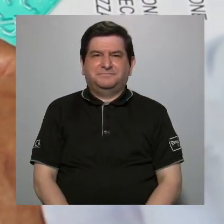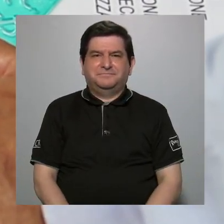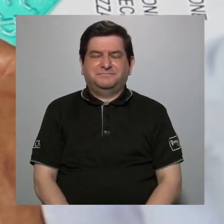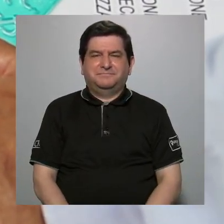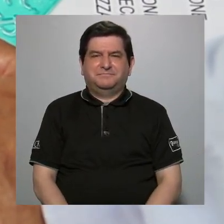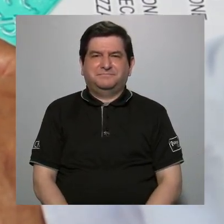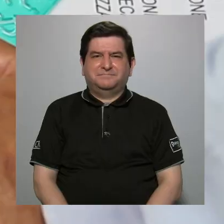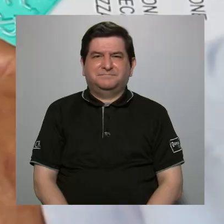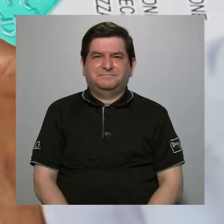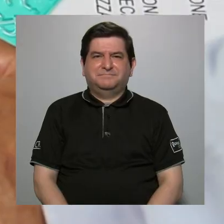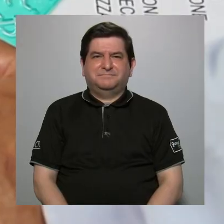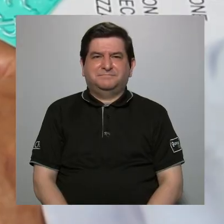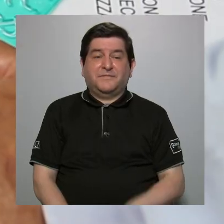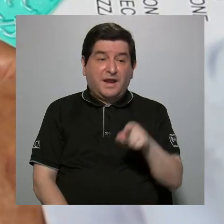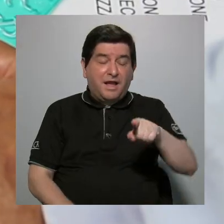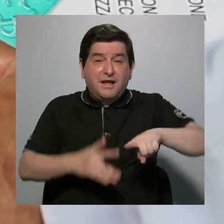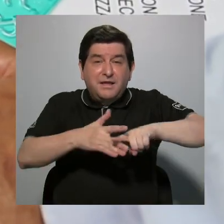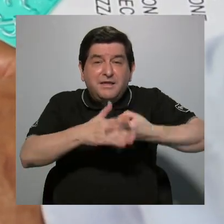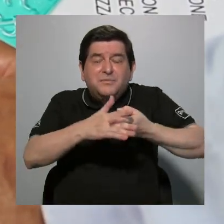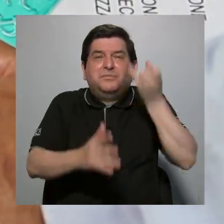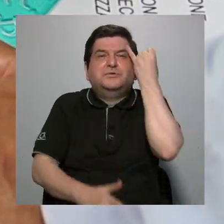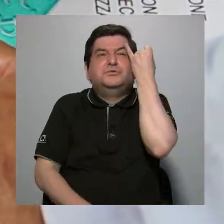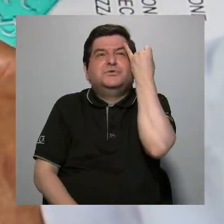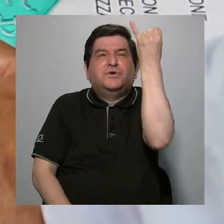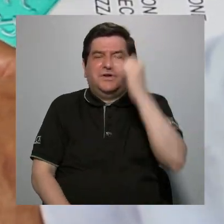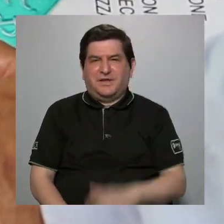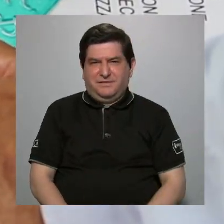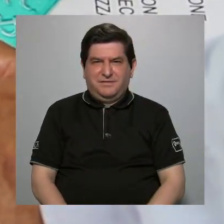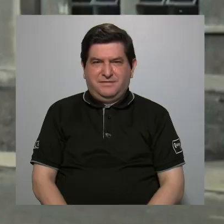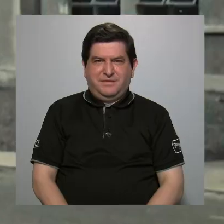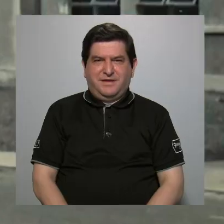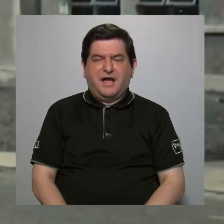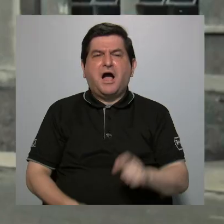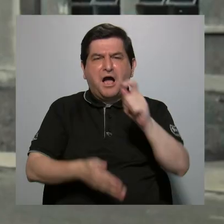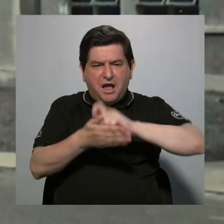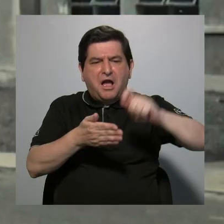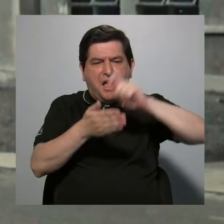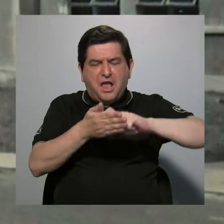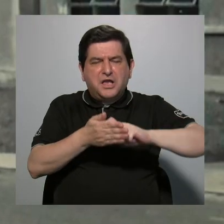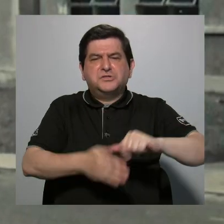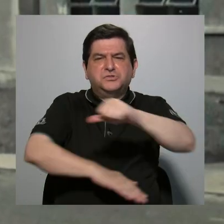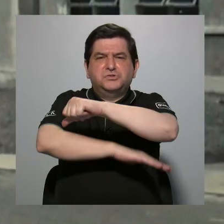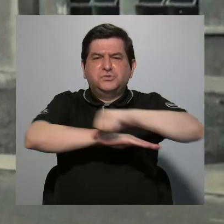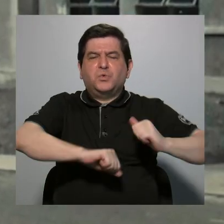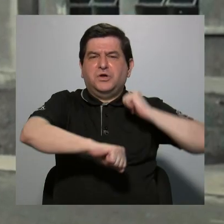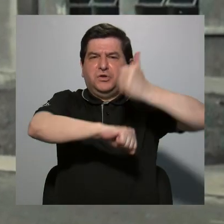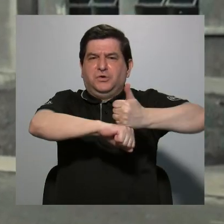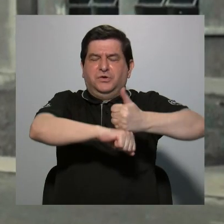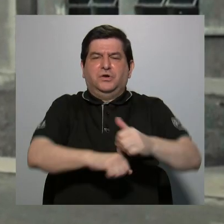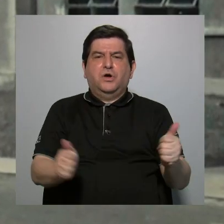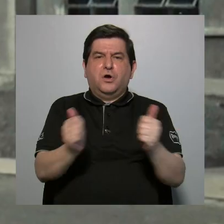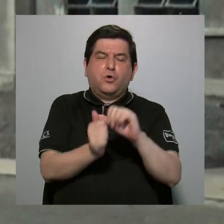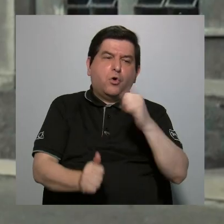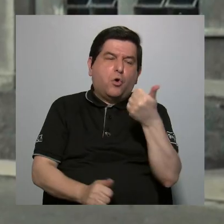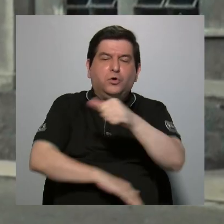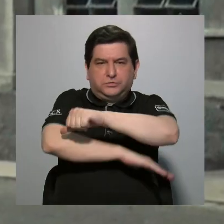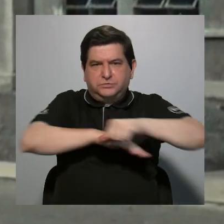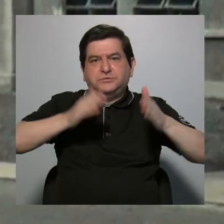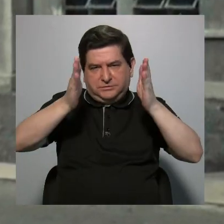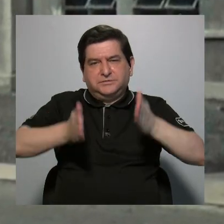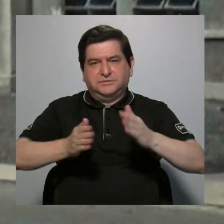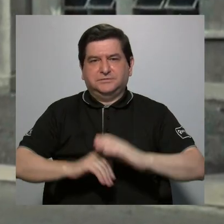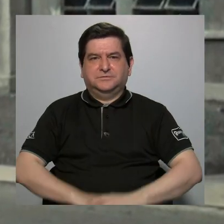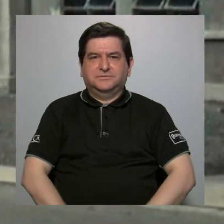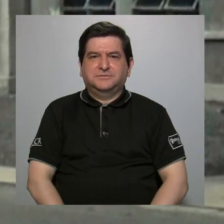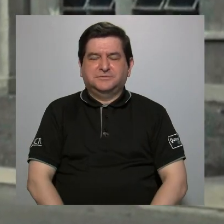Y de ahí surgió la idea de hacer la Escuela de Arquitectura, junto con otros